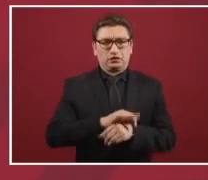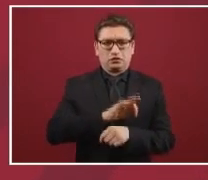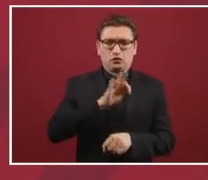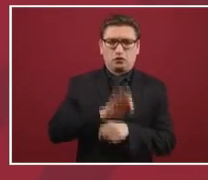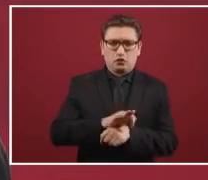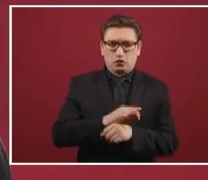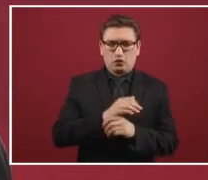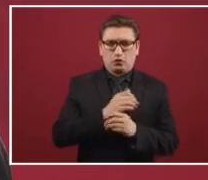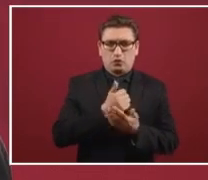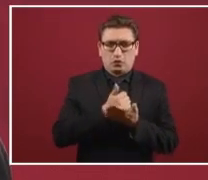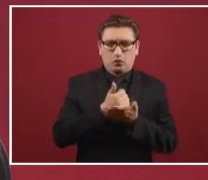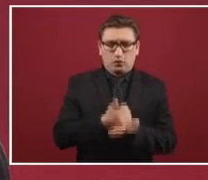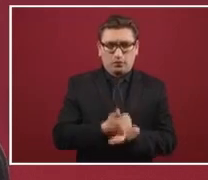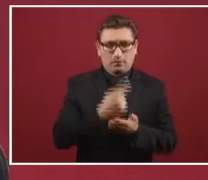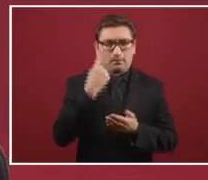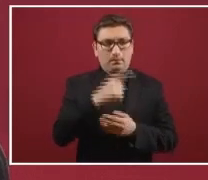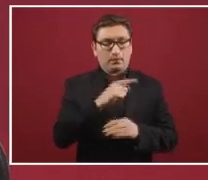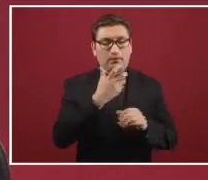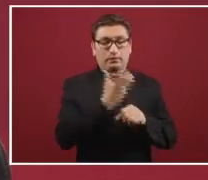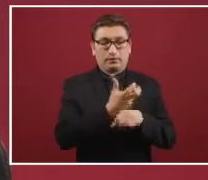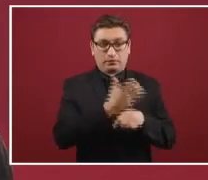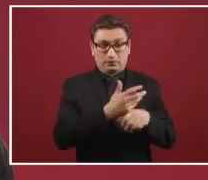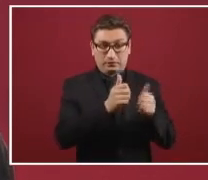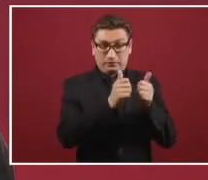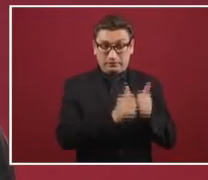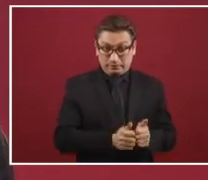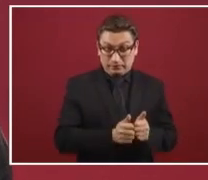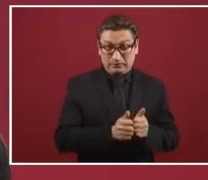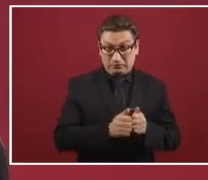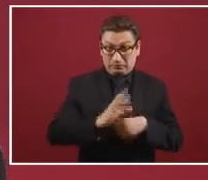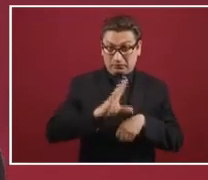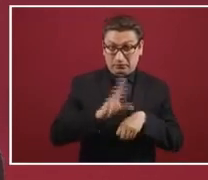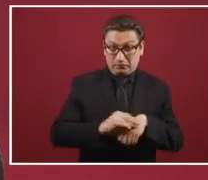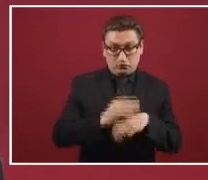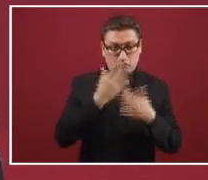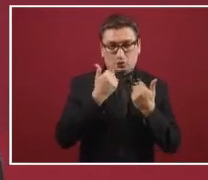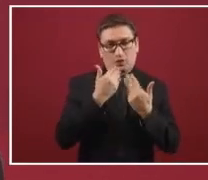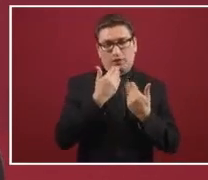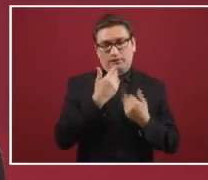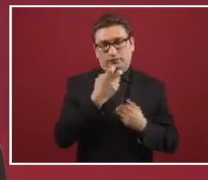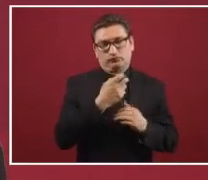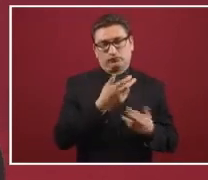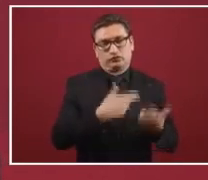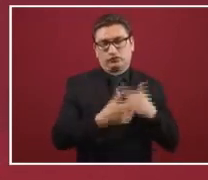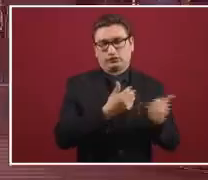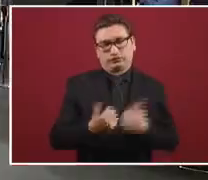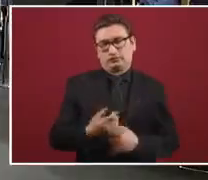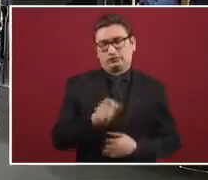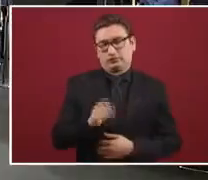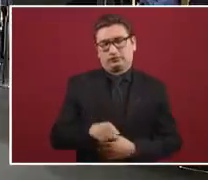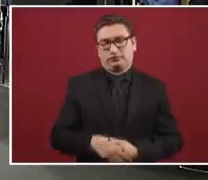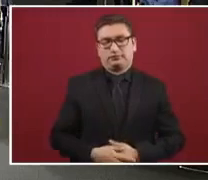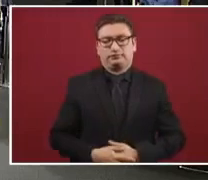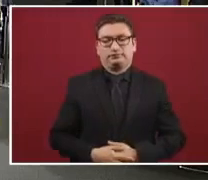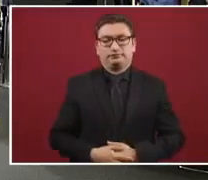beneficiados con el asilo. Eso es básicamente.